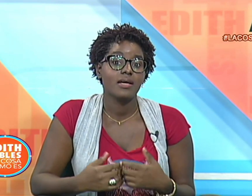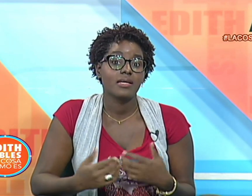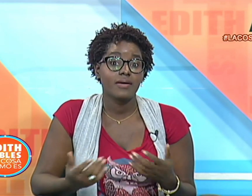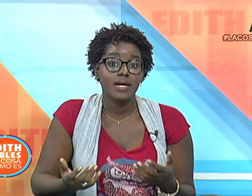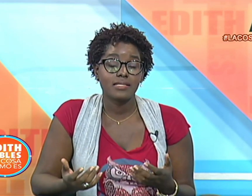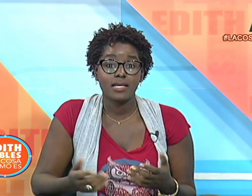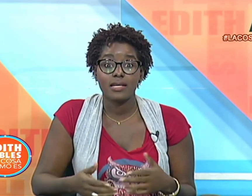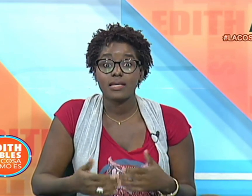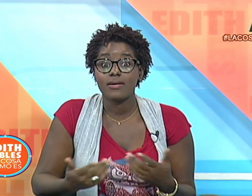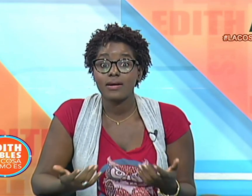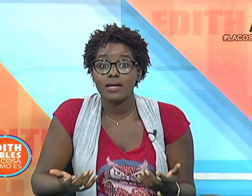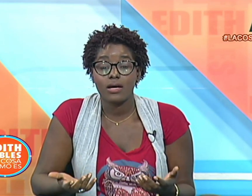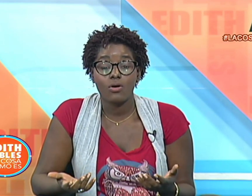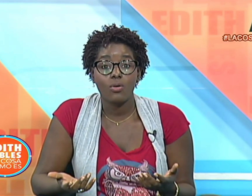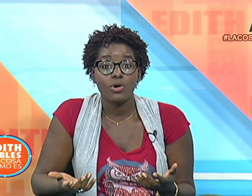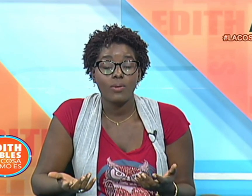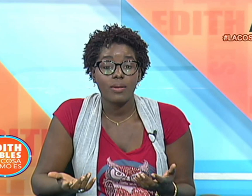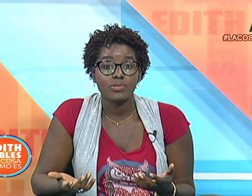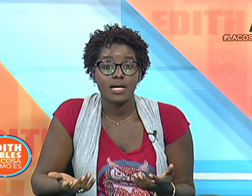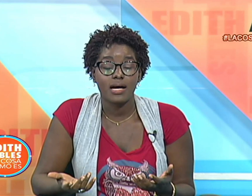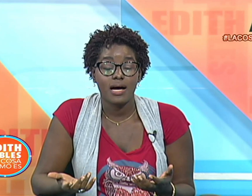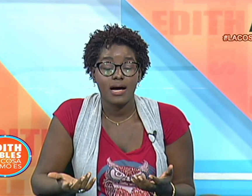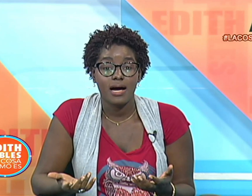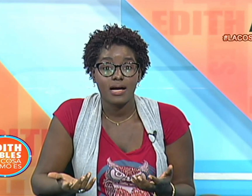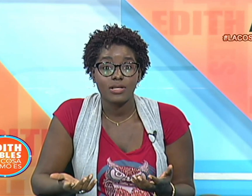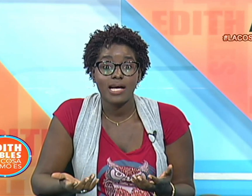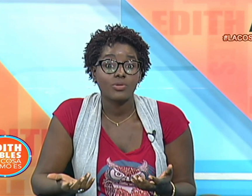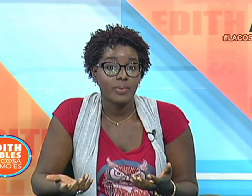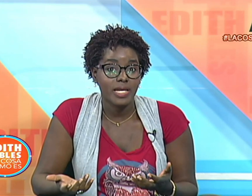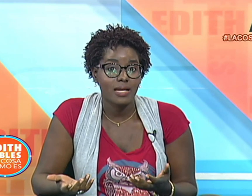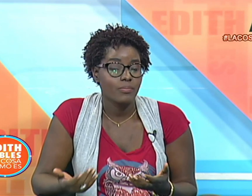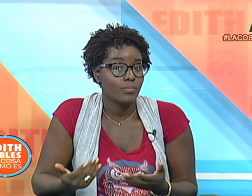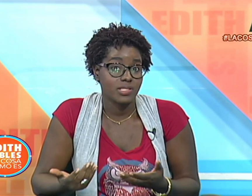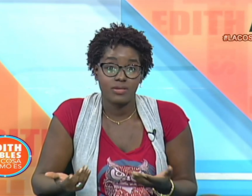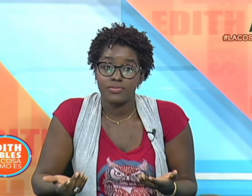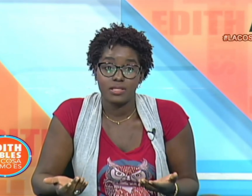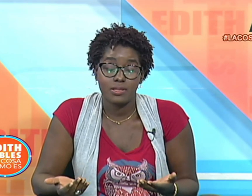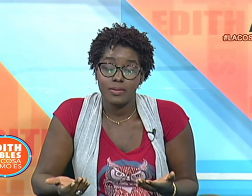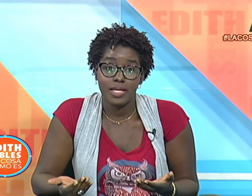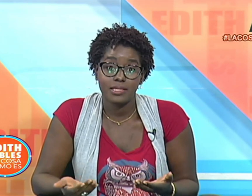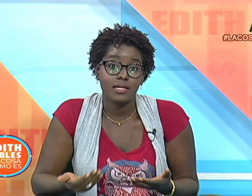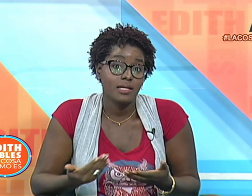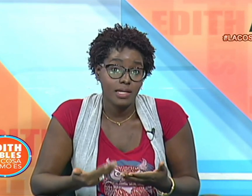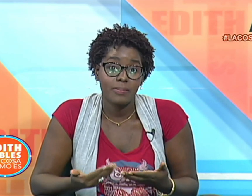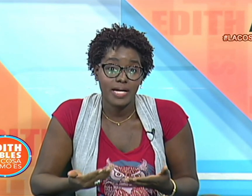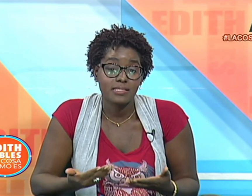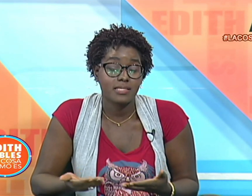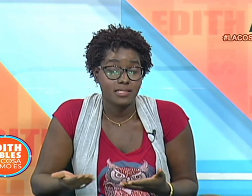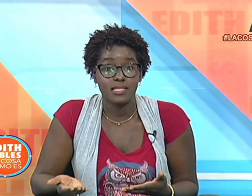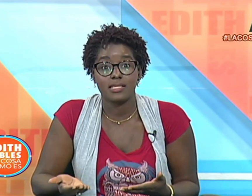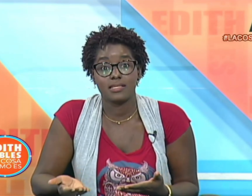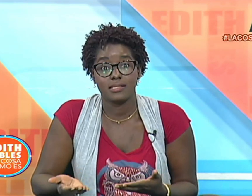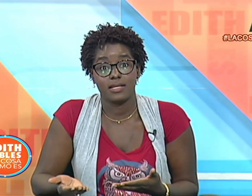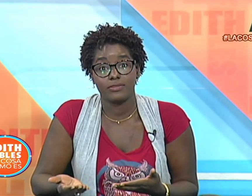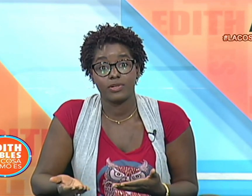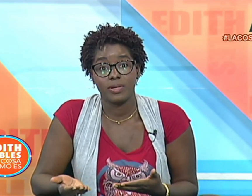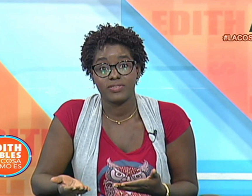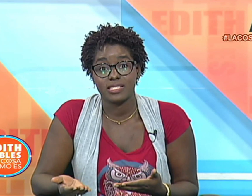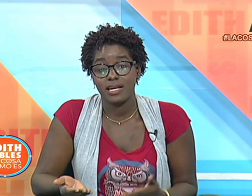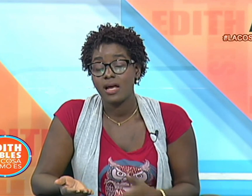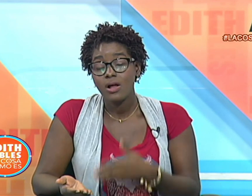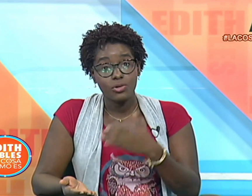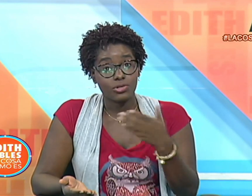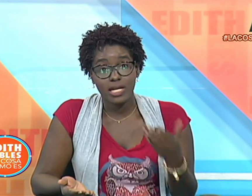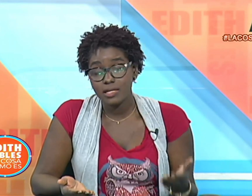saber qué va a hacer que cómo lo vamos a superar pues definitivamente el país necesita hacer esa reforma